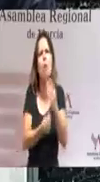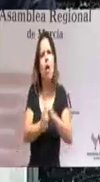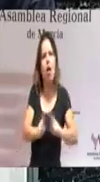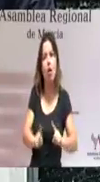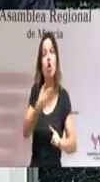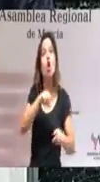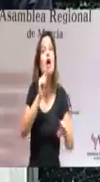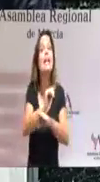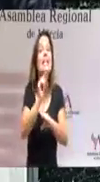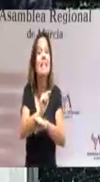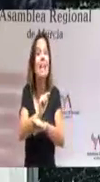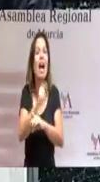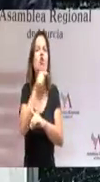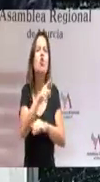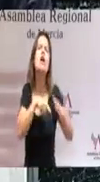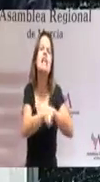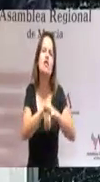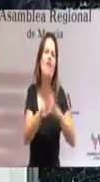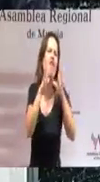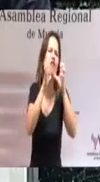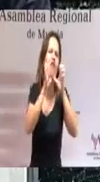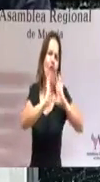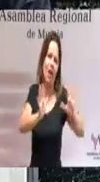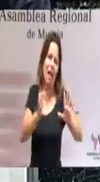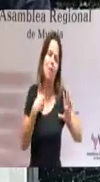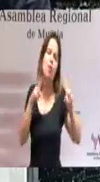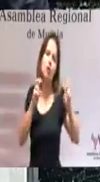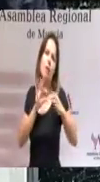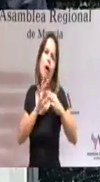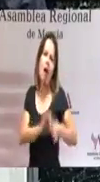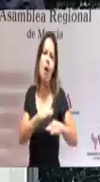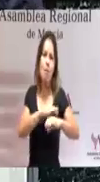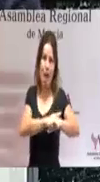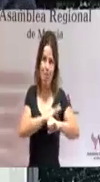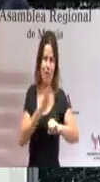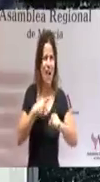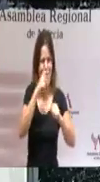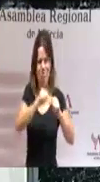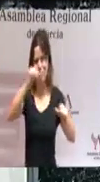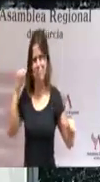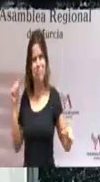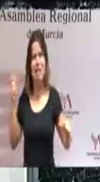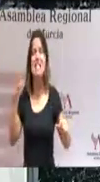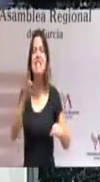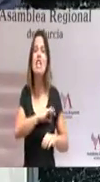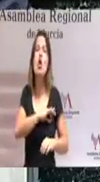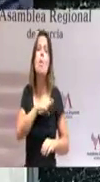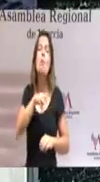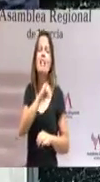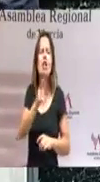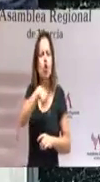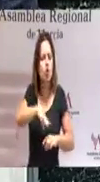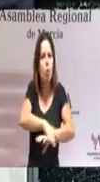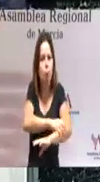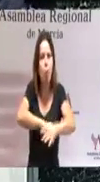estamos criticando su nefasta gestión sobre el Mar Menor. Hace muchísimo tiempo, señor Martínez, que nos remangamos la